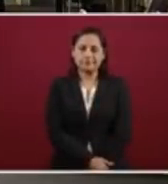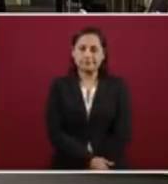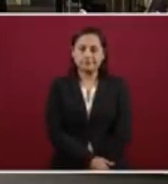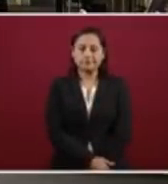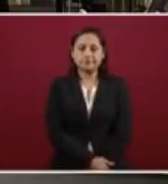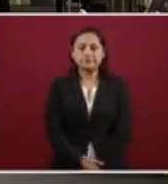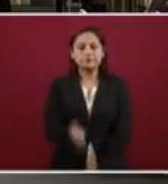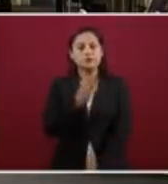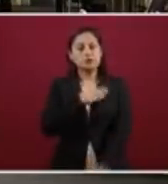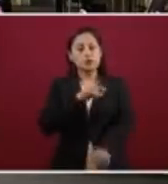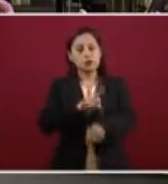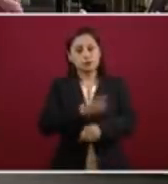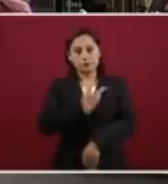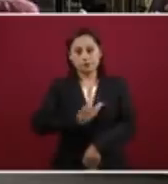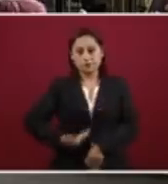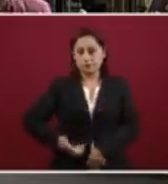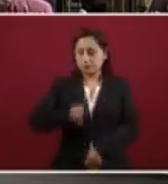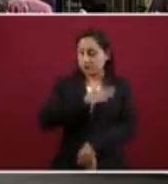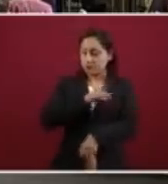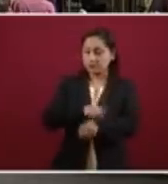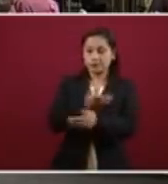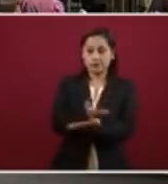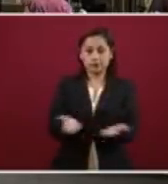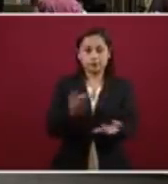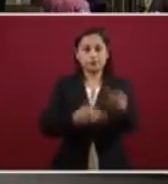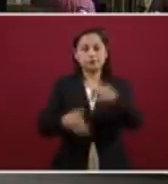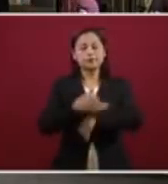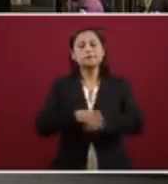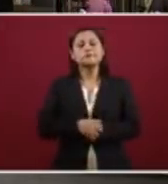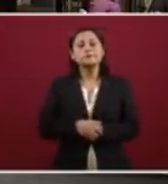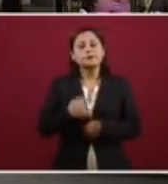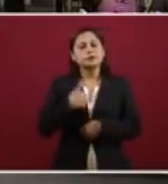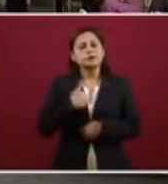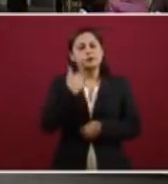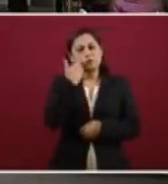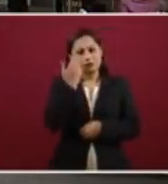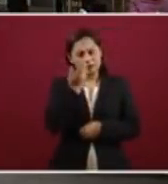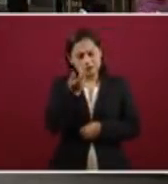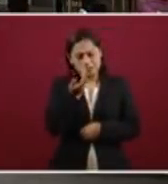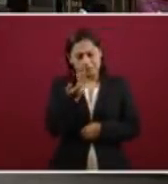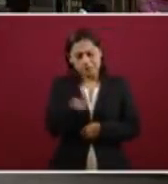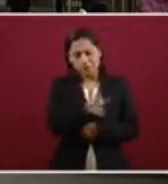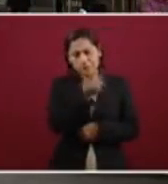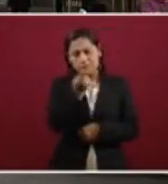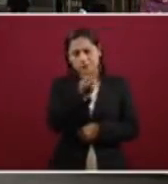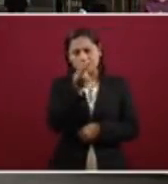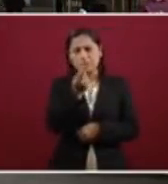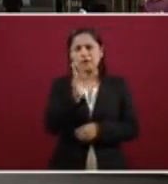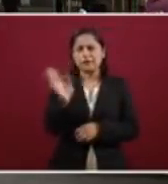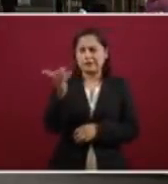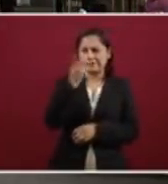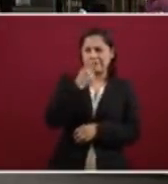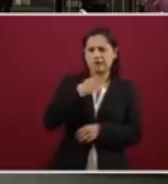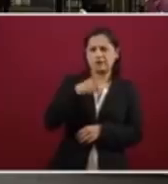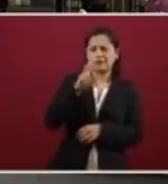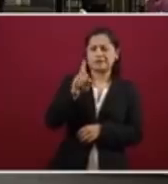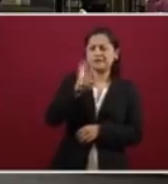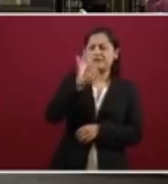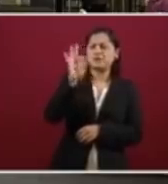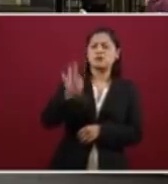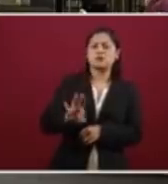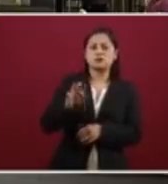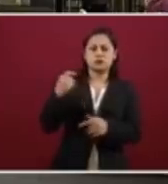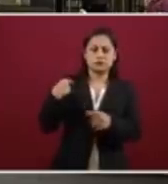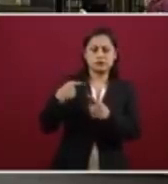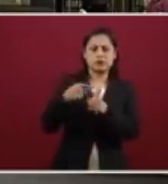Buenos días, presidente. Buenos días a todos. Quisiera saber, hasta el momento, bueno, ya nos dijeron que es el 30% de avance, pero ¿cuándo se